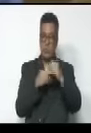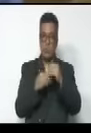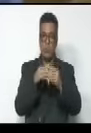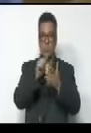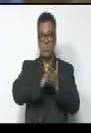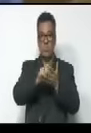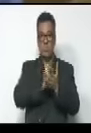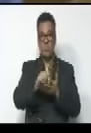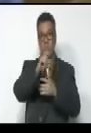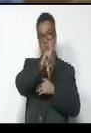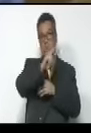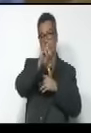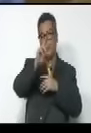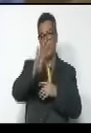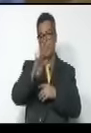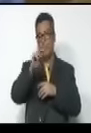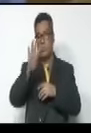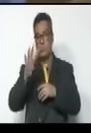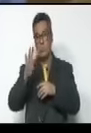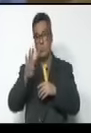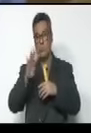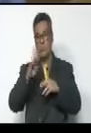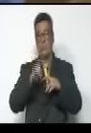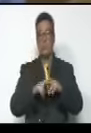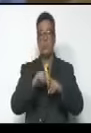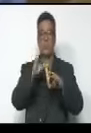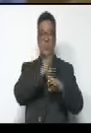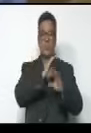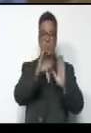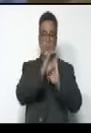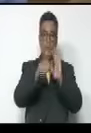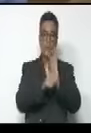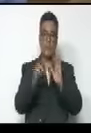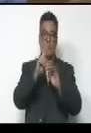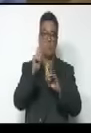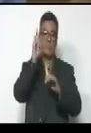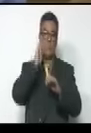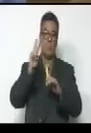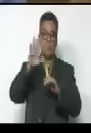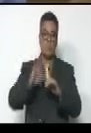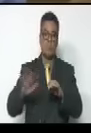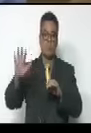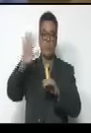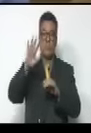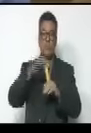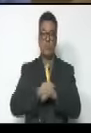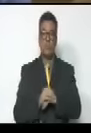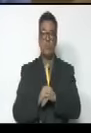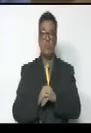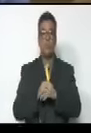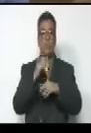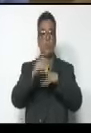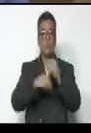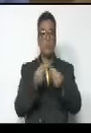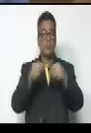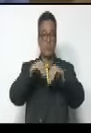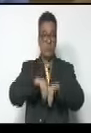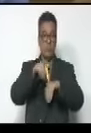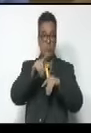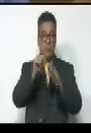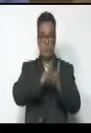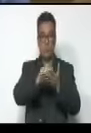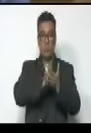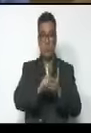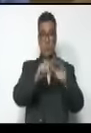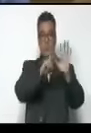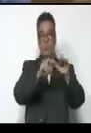el artículo 244 de la Constitución de la República Bolivariana de Venezuela, en concordancia con el